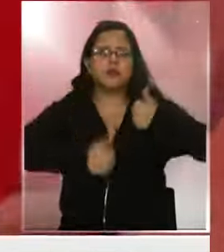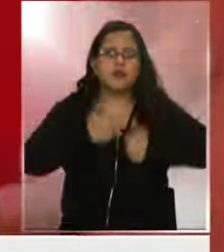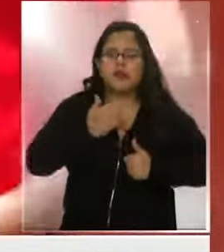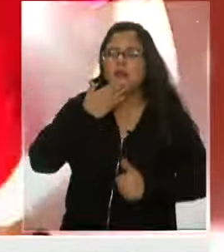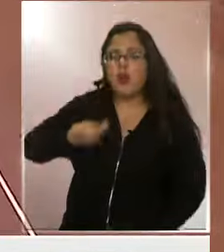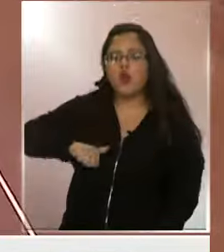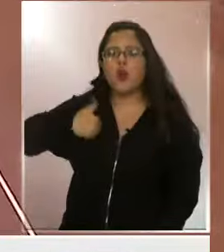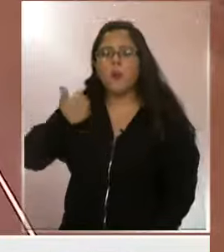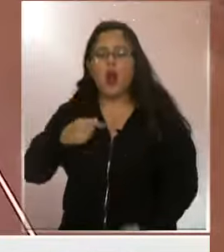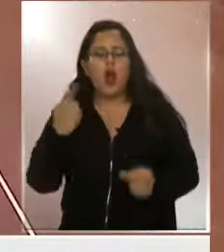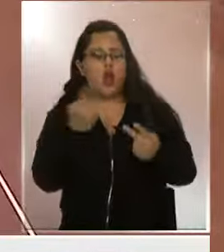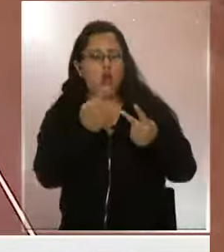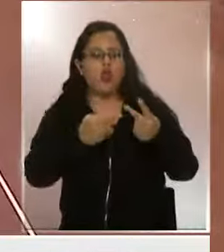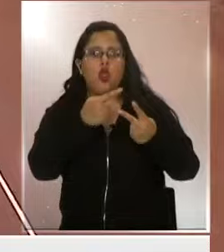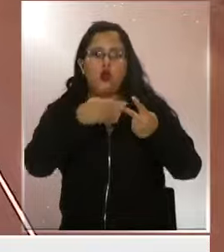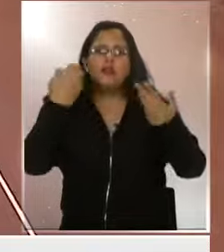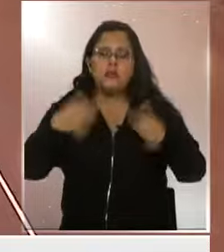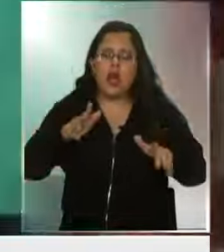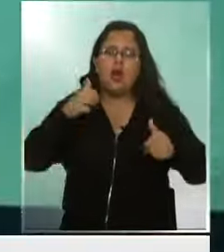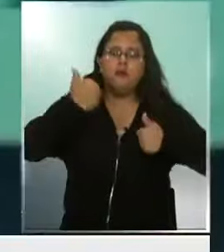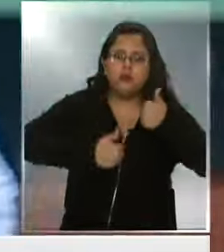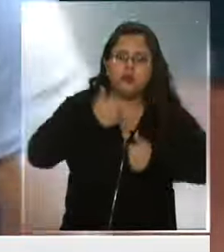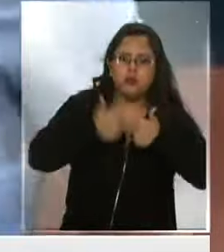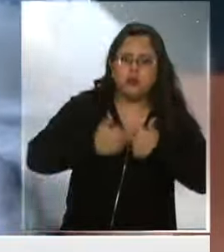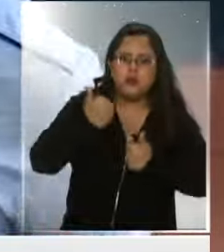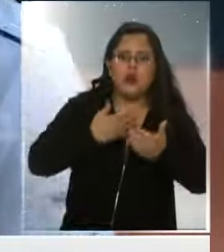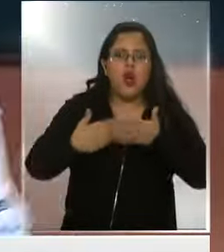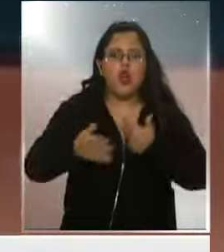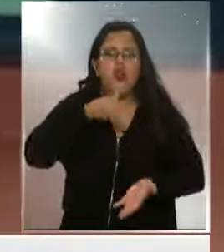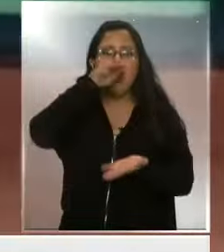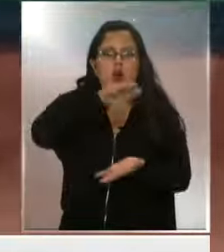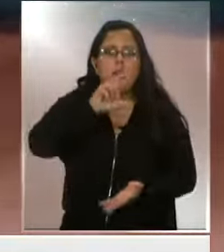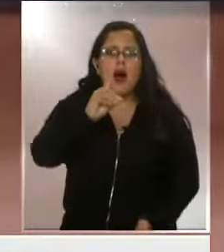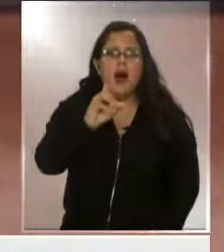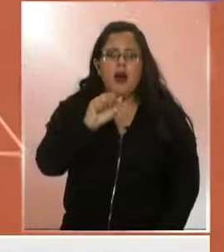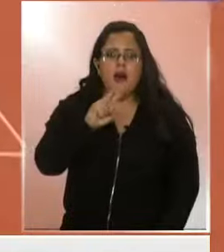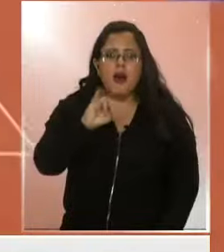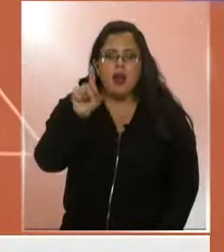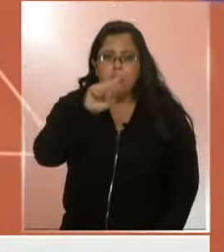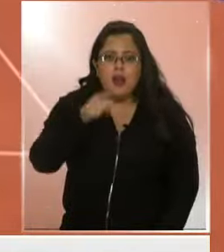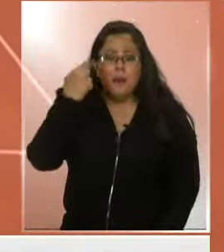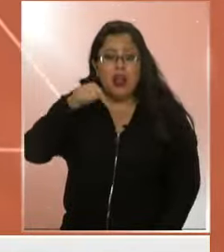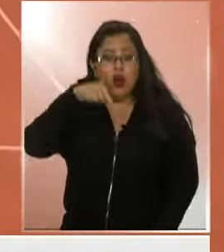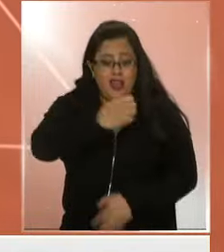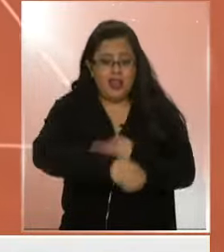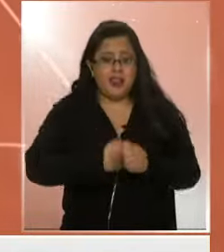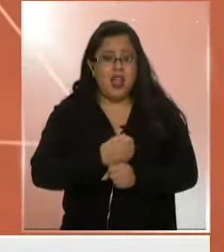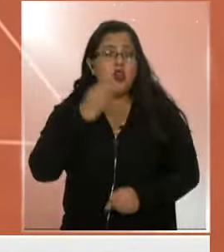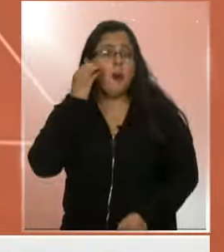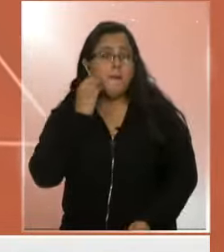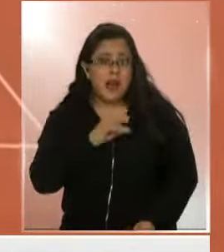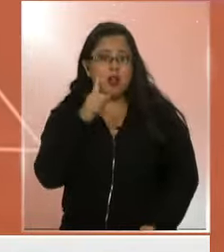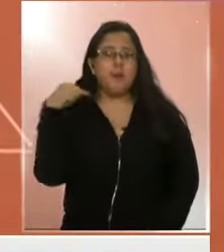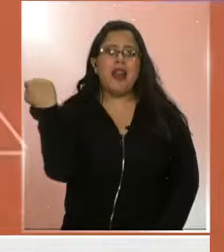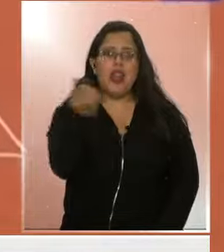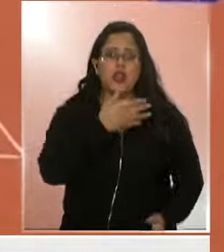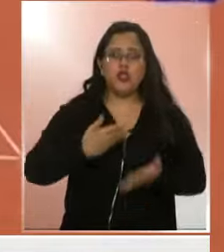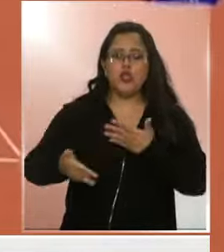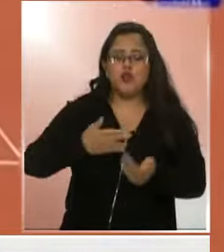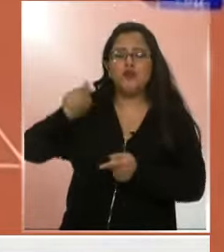Ambos se toparon también en Copa Davis y fue triunfo para el trasandino. La revancha llegó en mayo de este año para el Nacional en